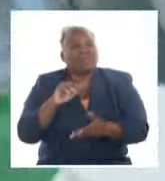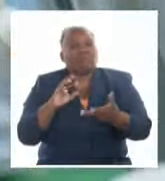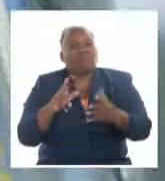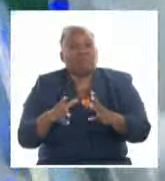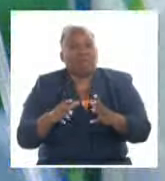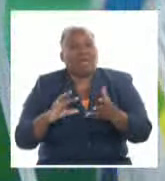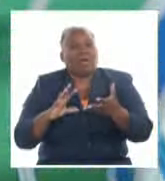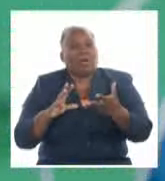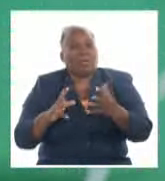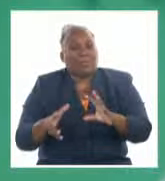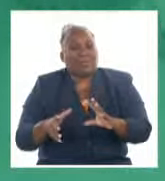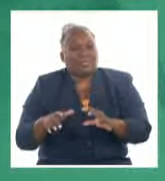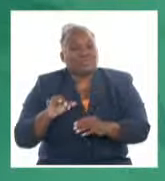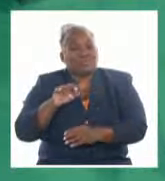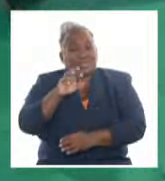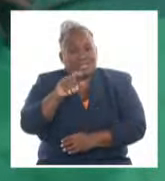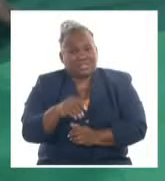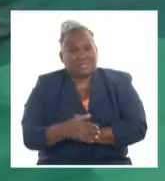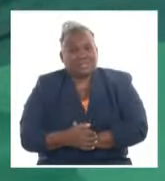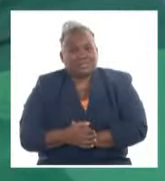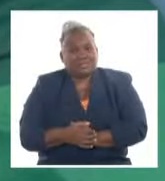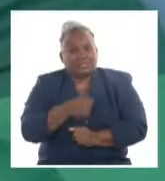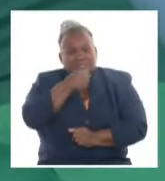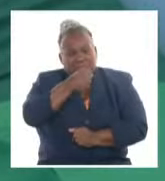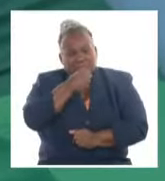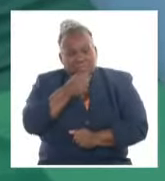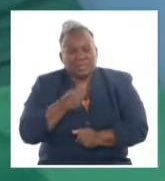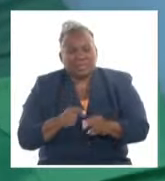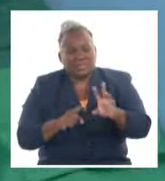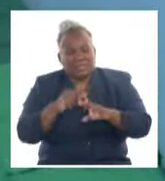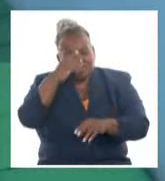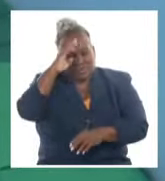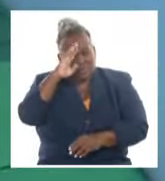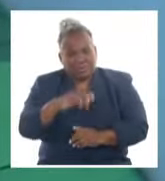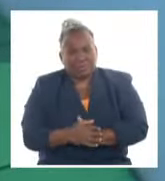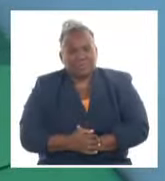complicaciones oncológicas. José Vladimir y Bárbara Aroche Cuadro, Canal Cubano de